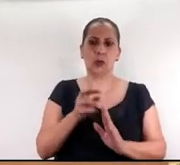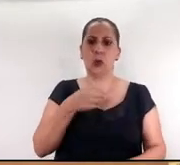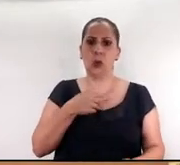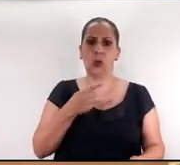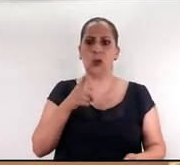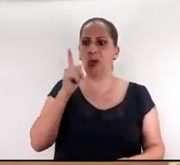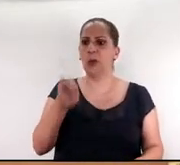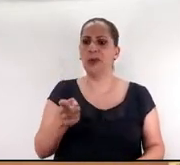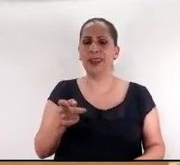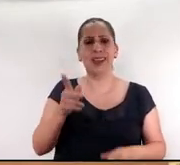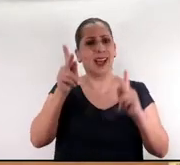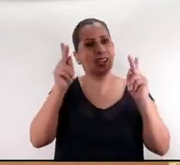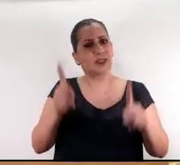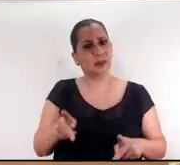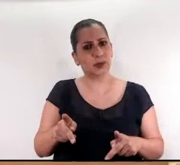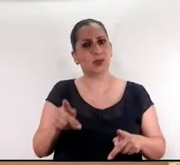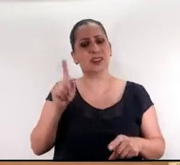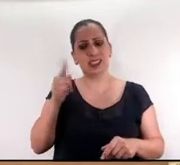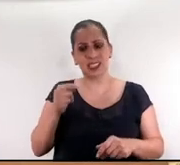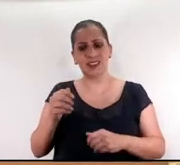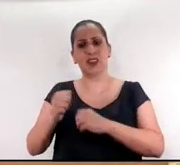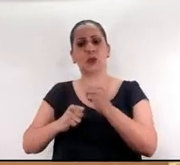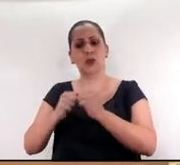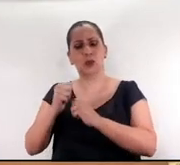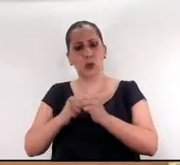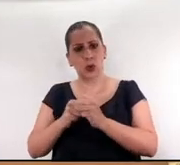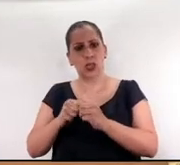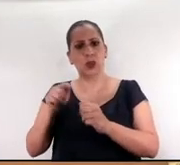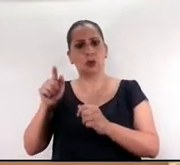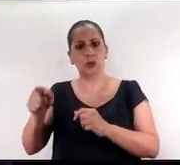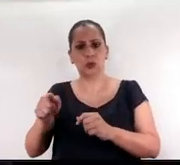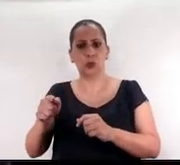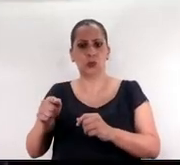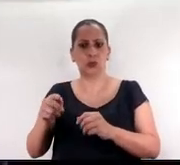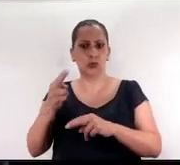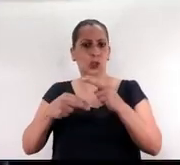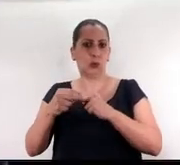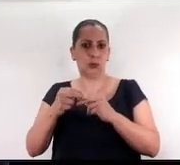a construir y desarrollar sus negocios al margen de la ley,